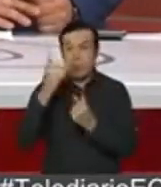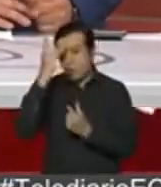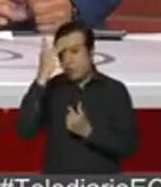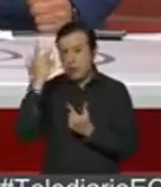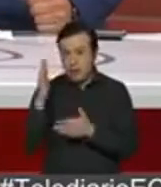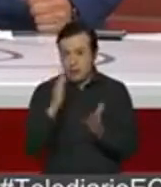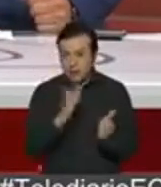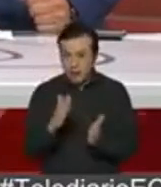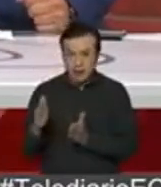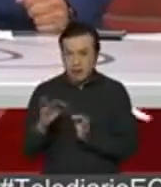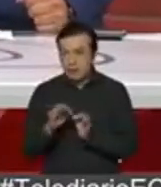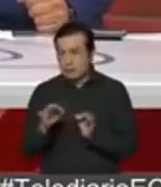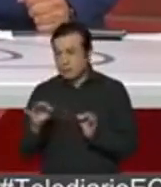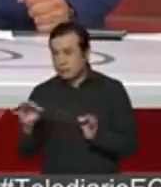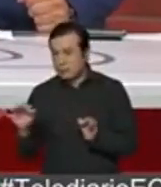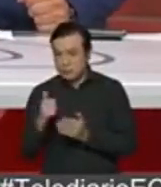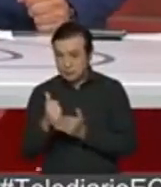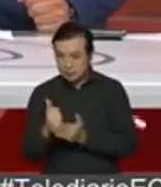de bonos?